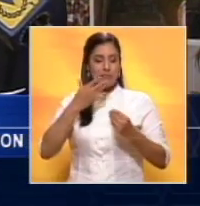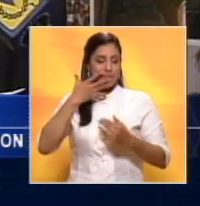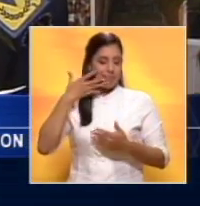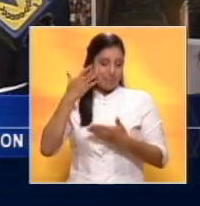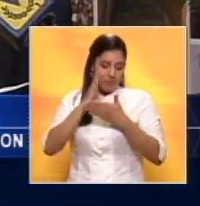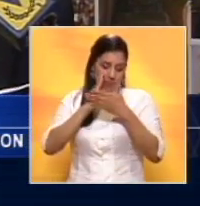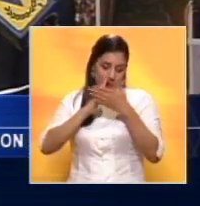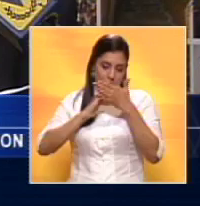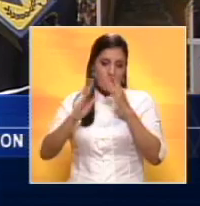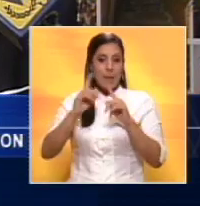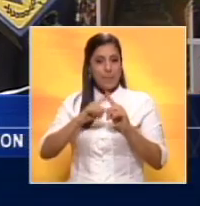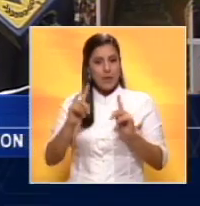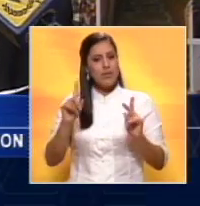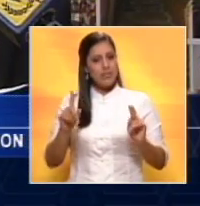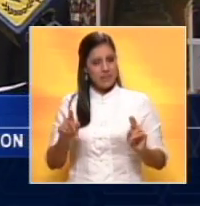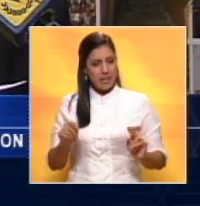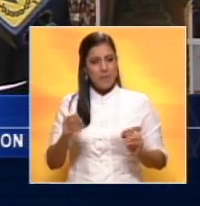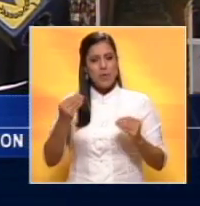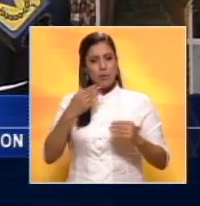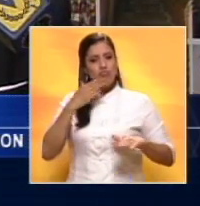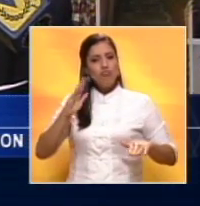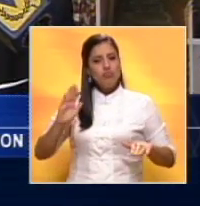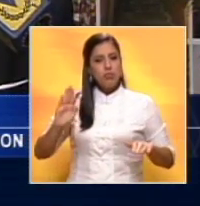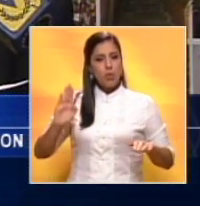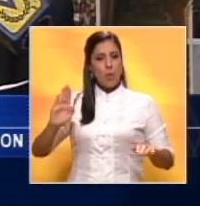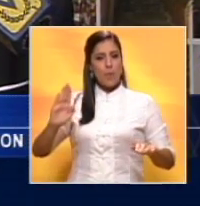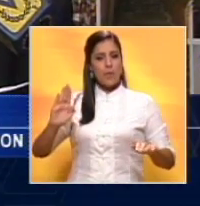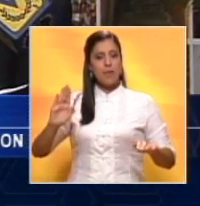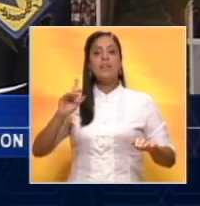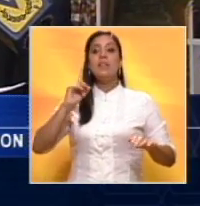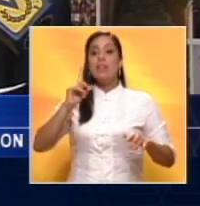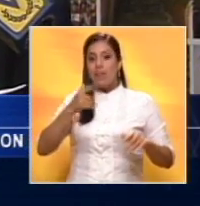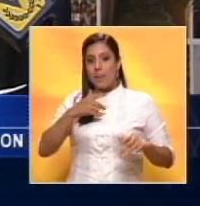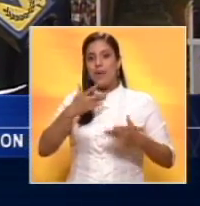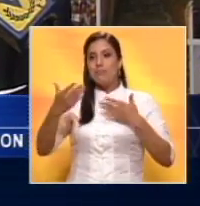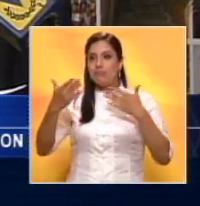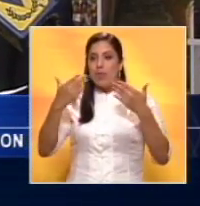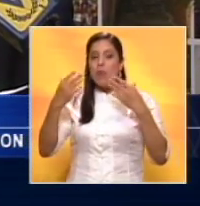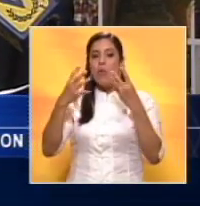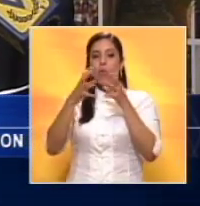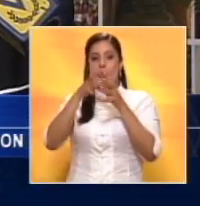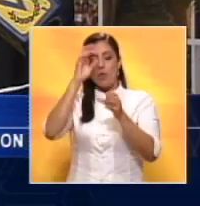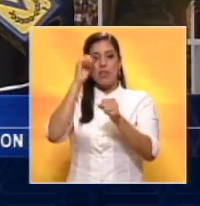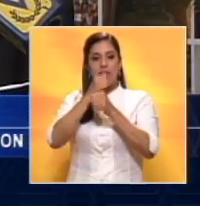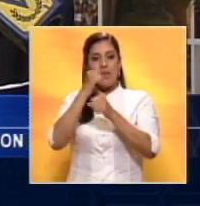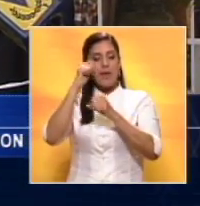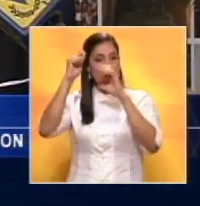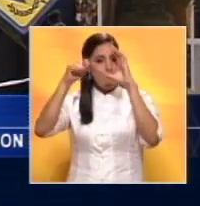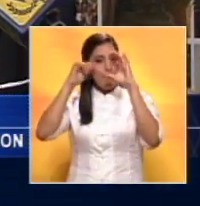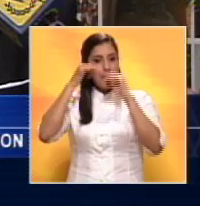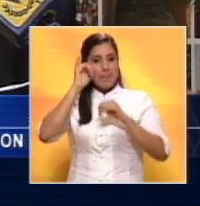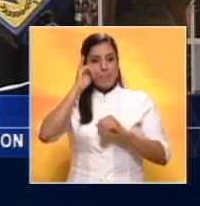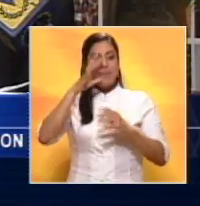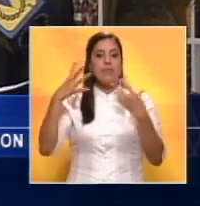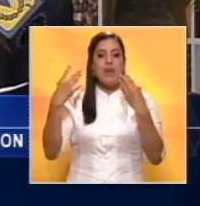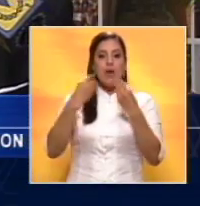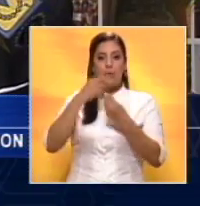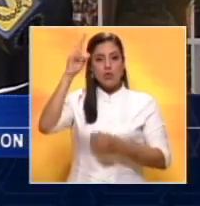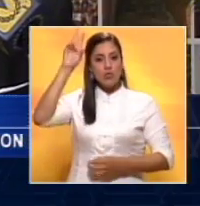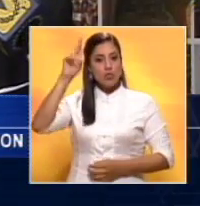mucha humildad, pero a la vez con mucho compromiso y que por supuesto comparto con mi equipo de trabajo, el camarógrafo que me